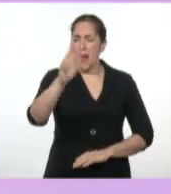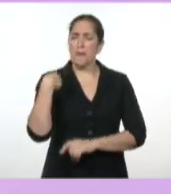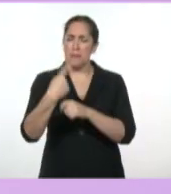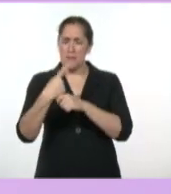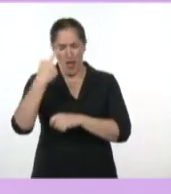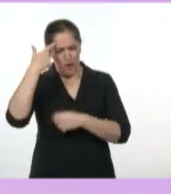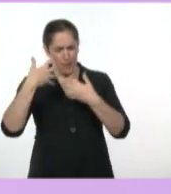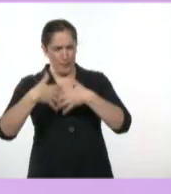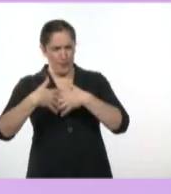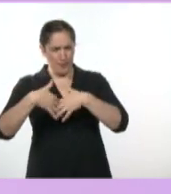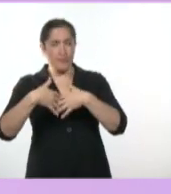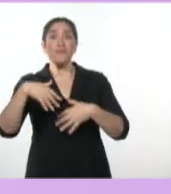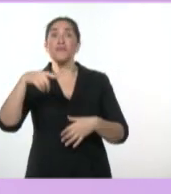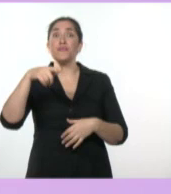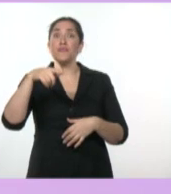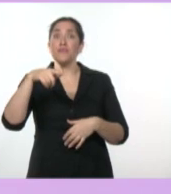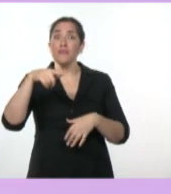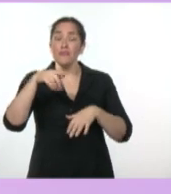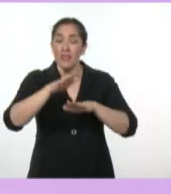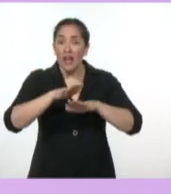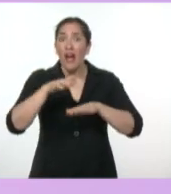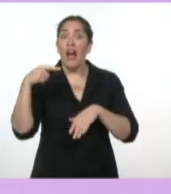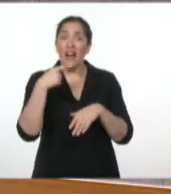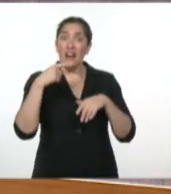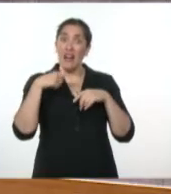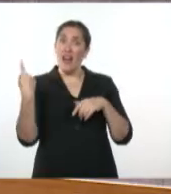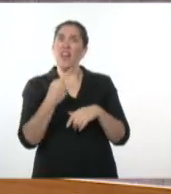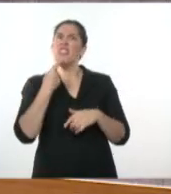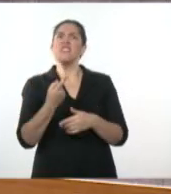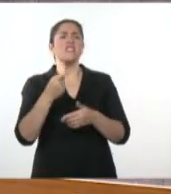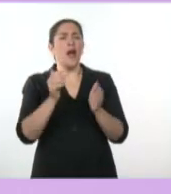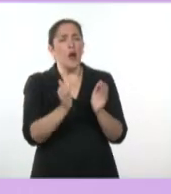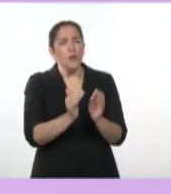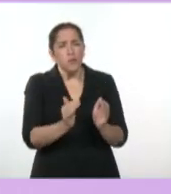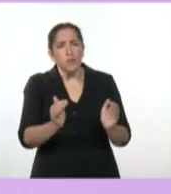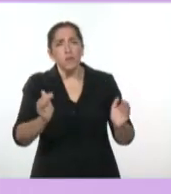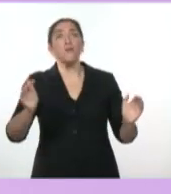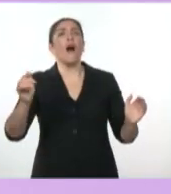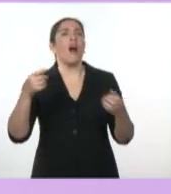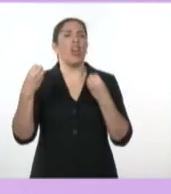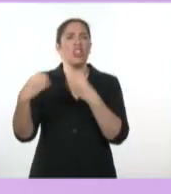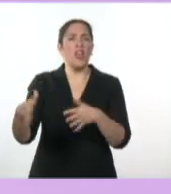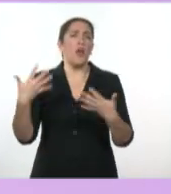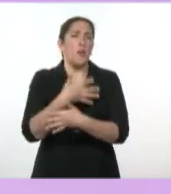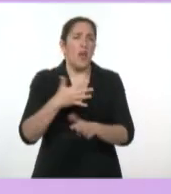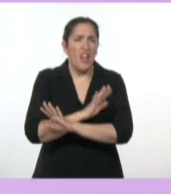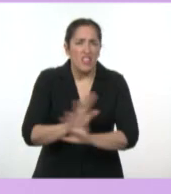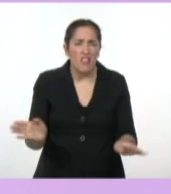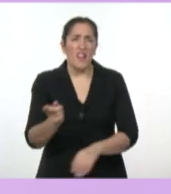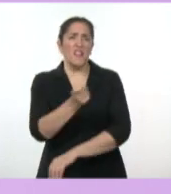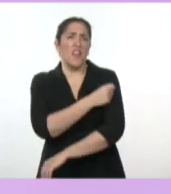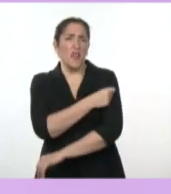Que ellos dicen que las personas abandonan a los perros cuando crecen porque ya no son tiernos, dicen que los dejan de bañar, que los dejan de